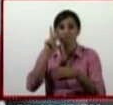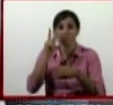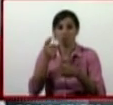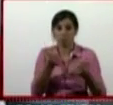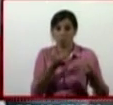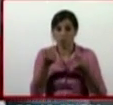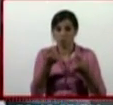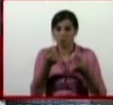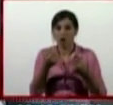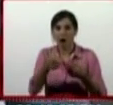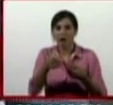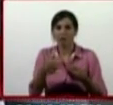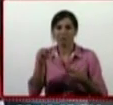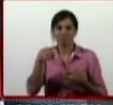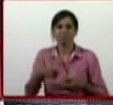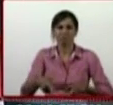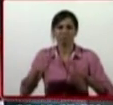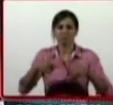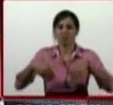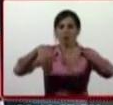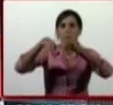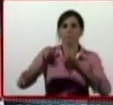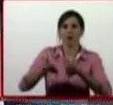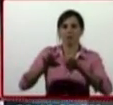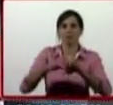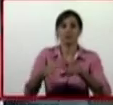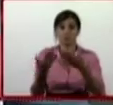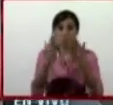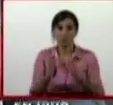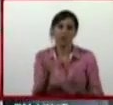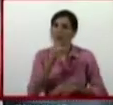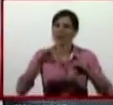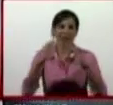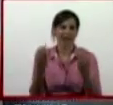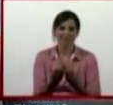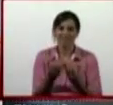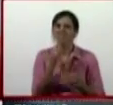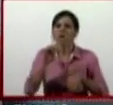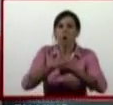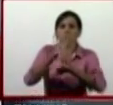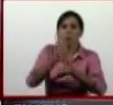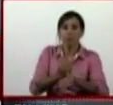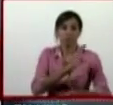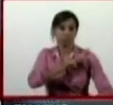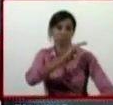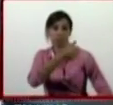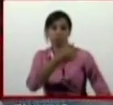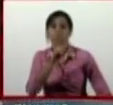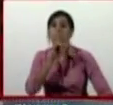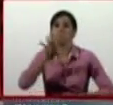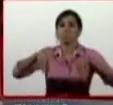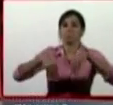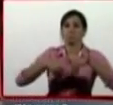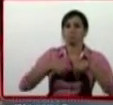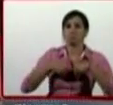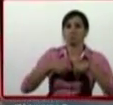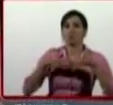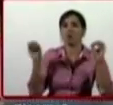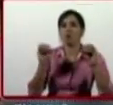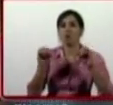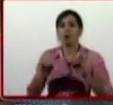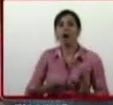universitarios. Ahora, los culpables directos de esto son los rectores que se quedan callados o que son